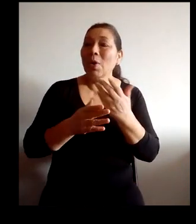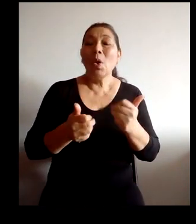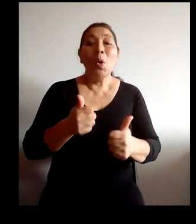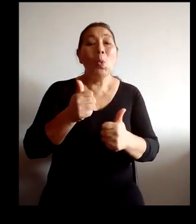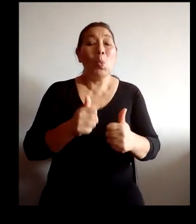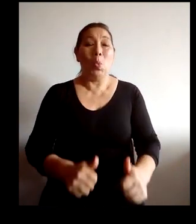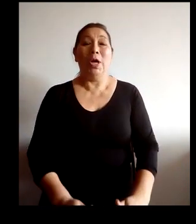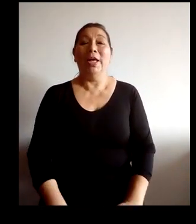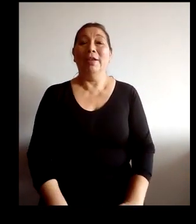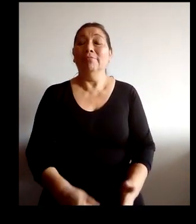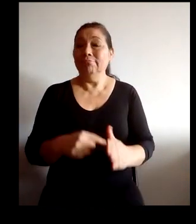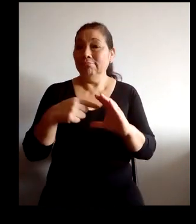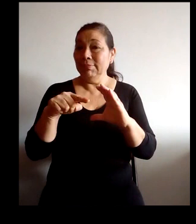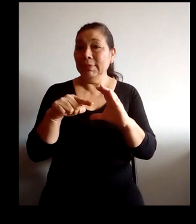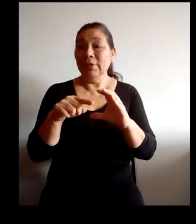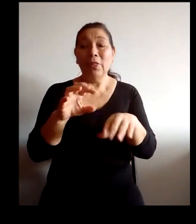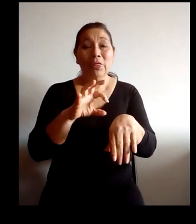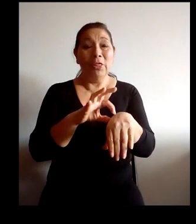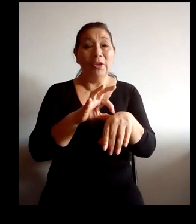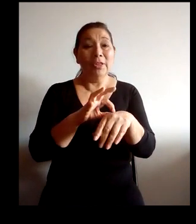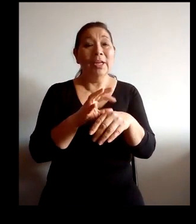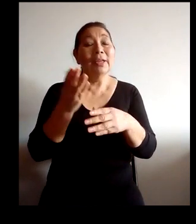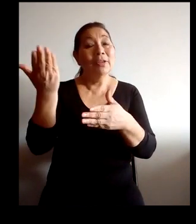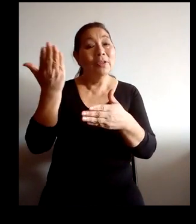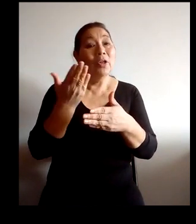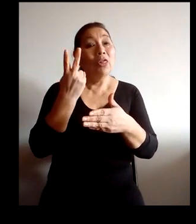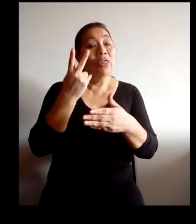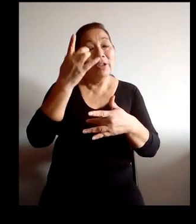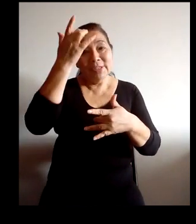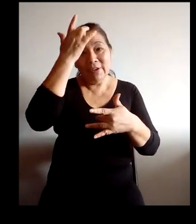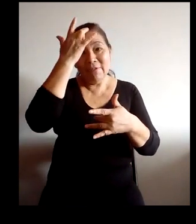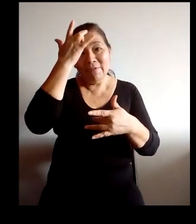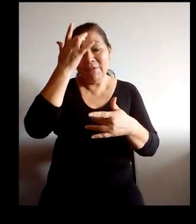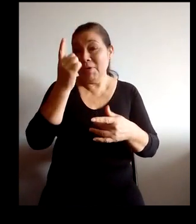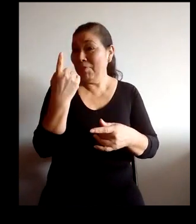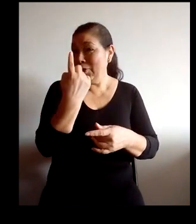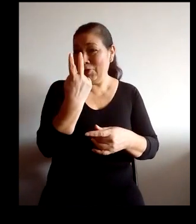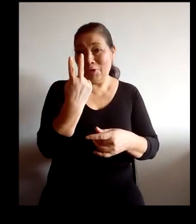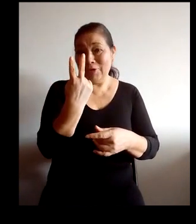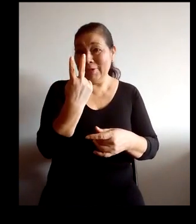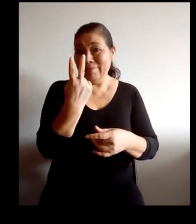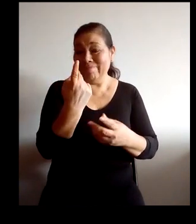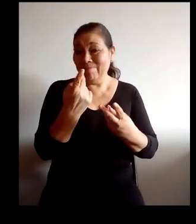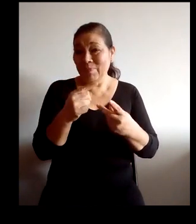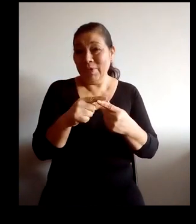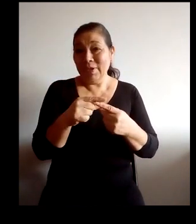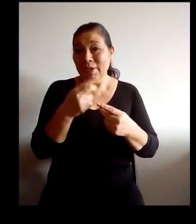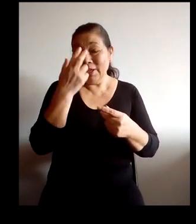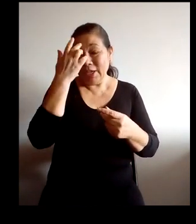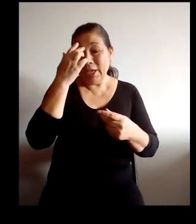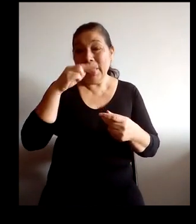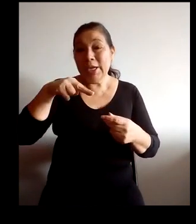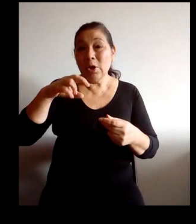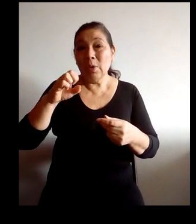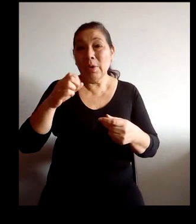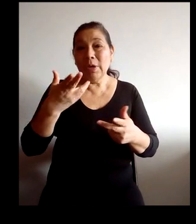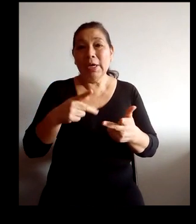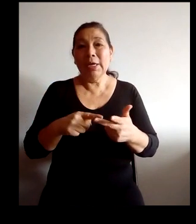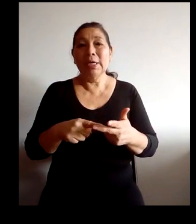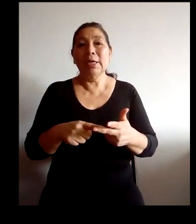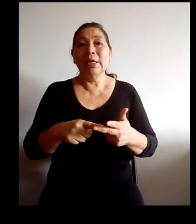neumoconiosis y la hiperreactividad bronquial, que es la enfermedad